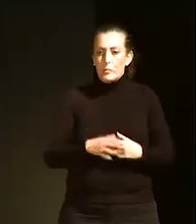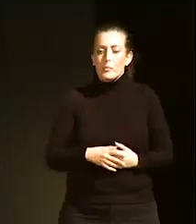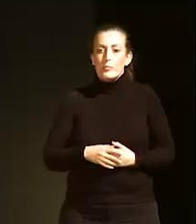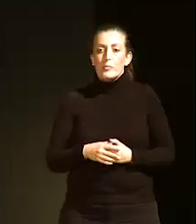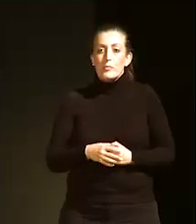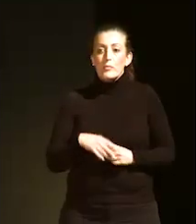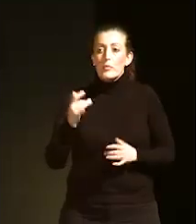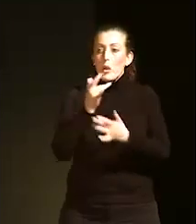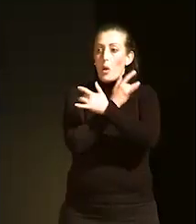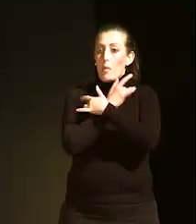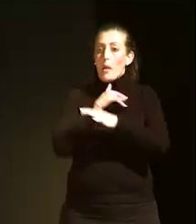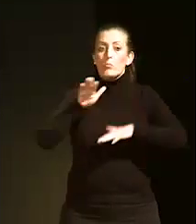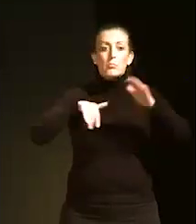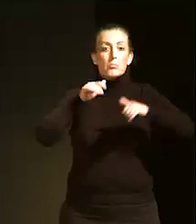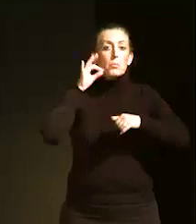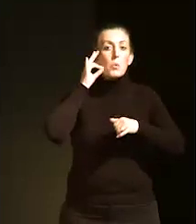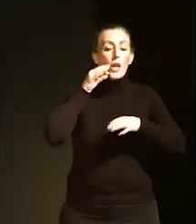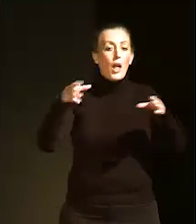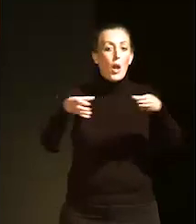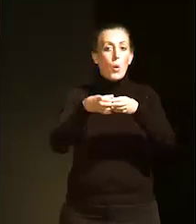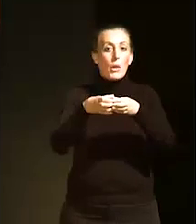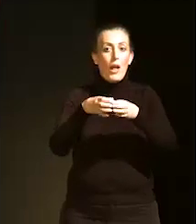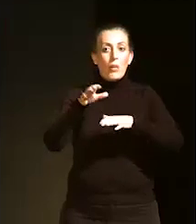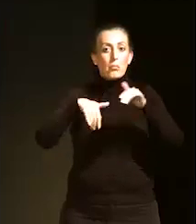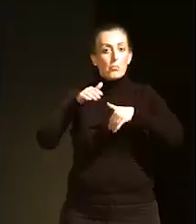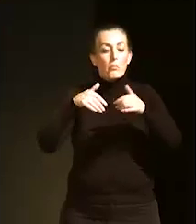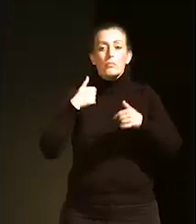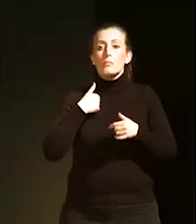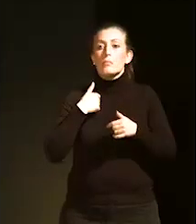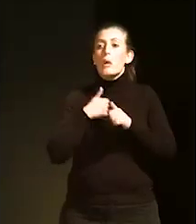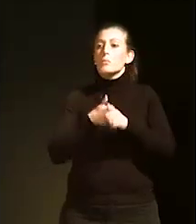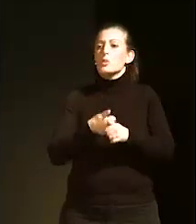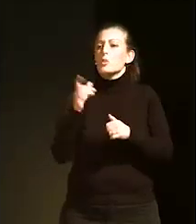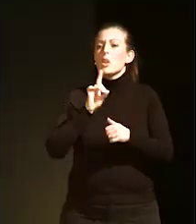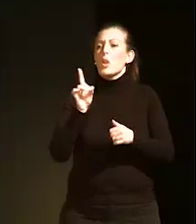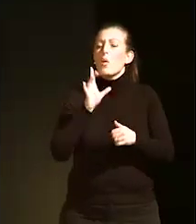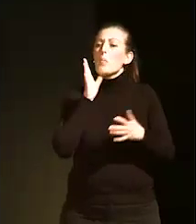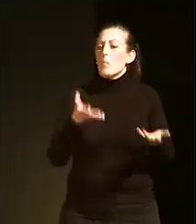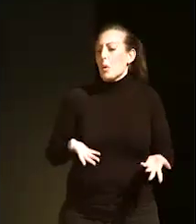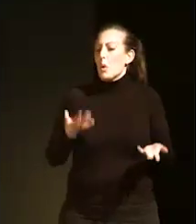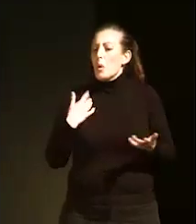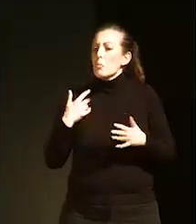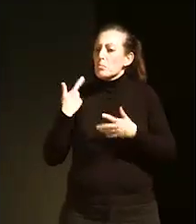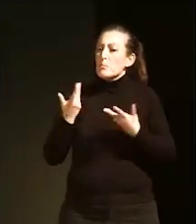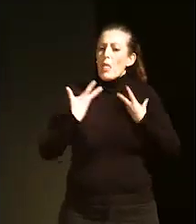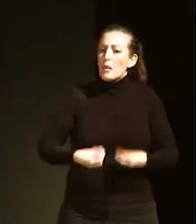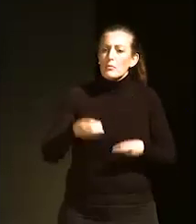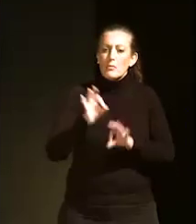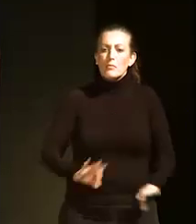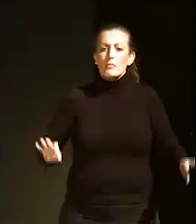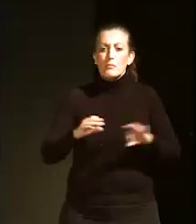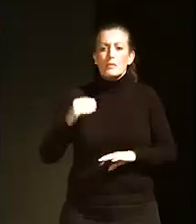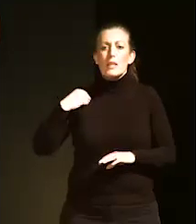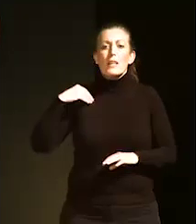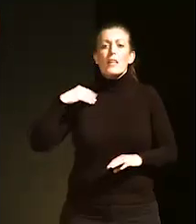maría había convocado algunas mujeres de la comunidad que no que no siguieron pero no sé no se desanimó y